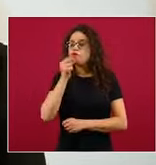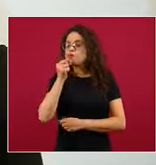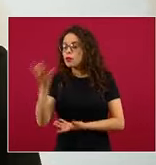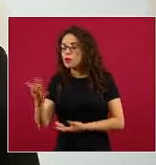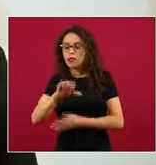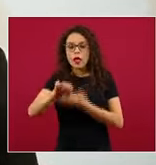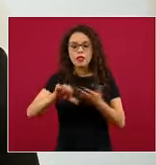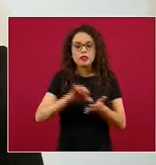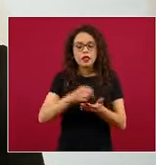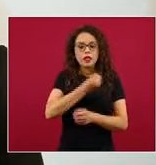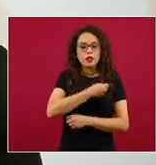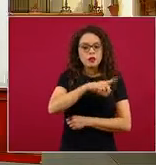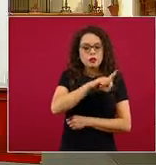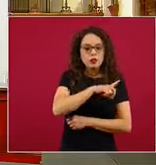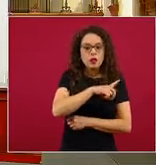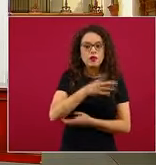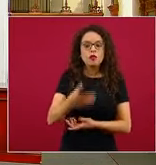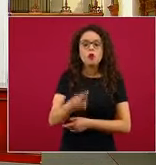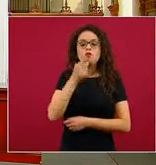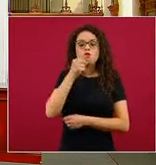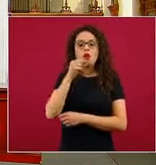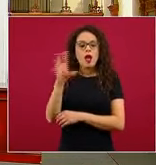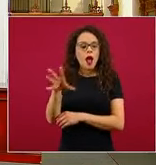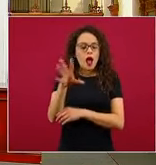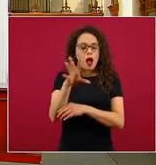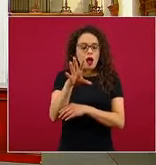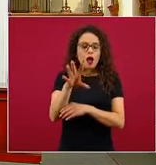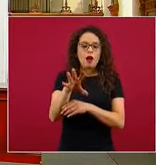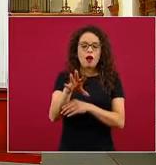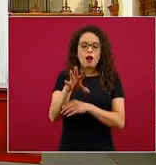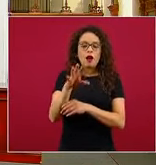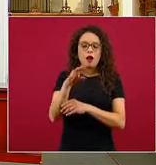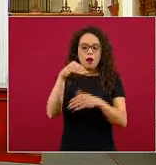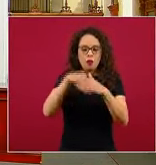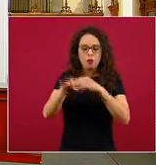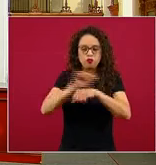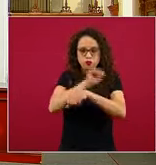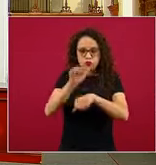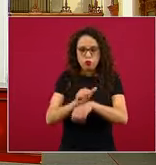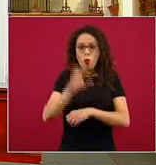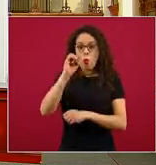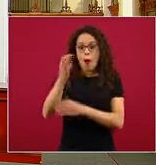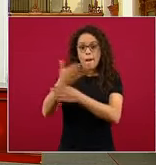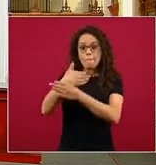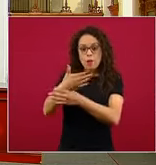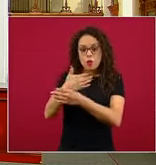salud, patrullas, ambulancias y bases de protección civil.